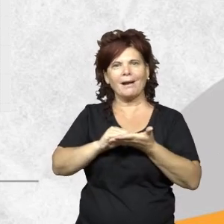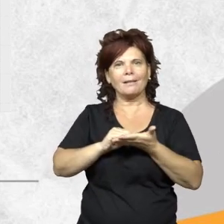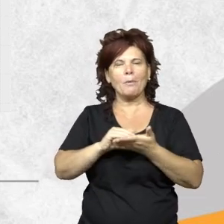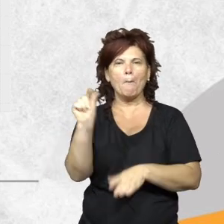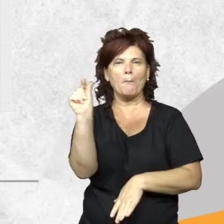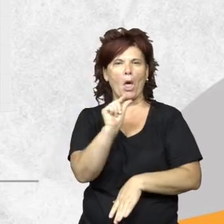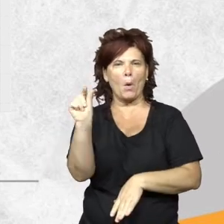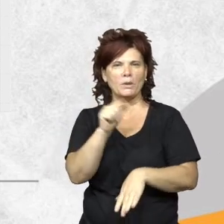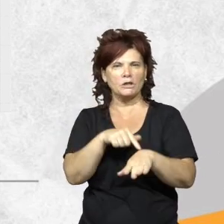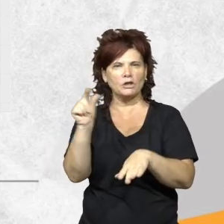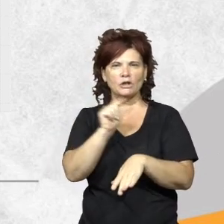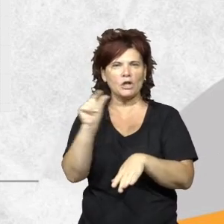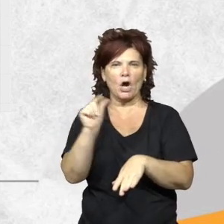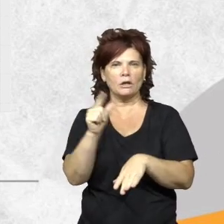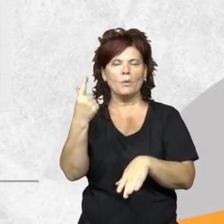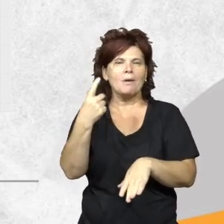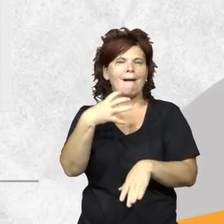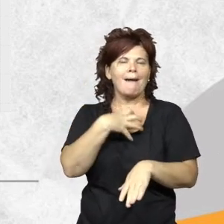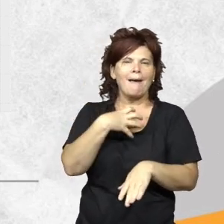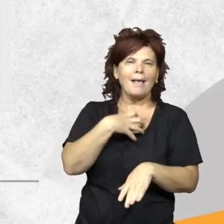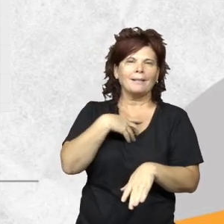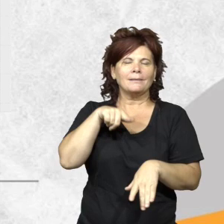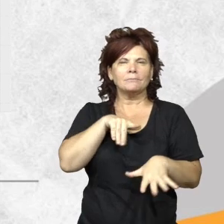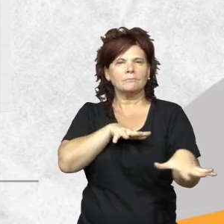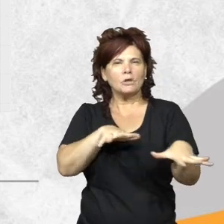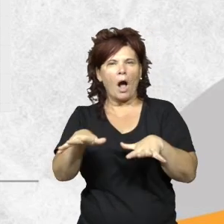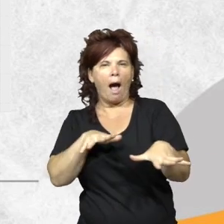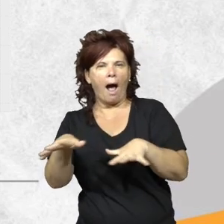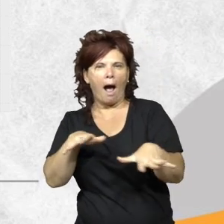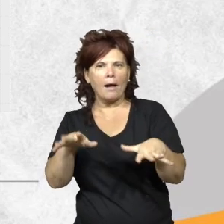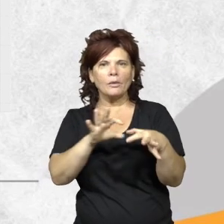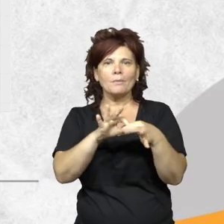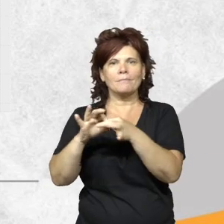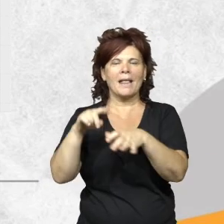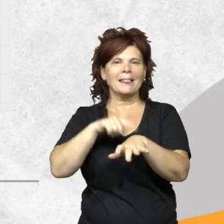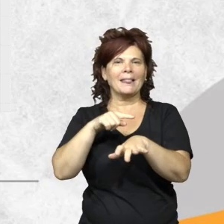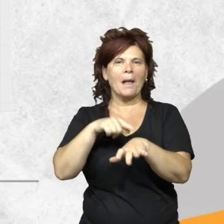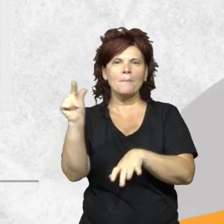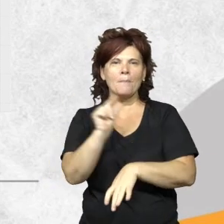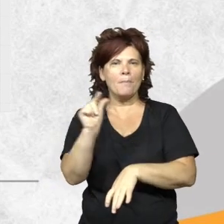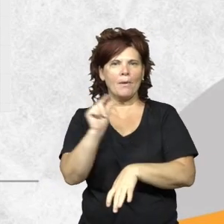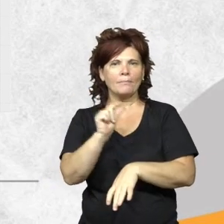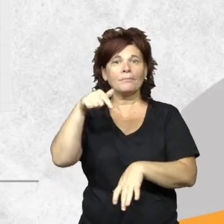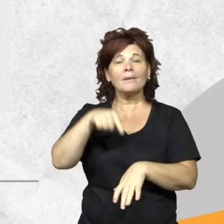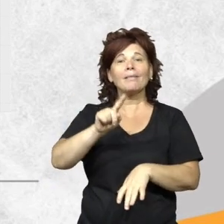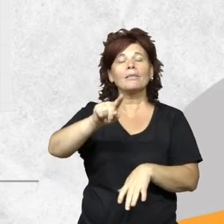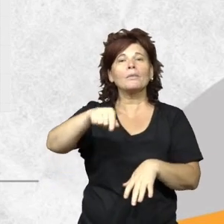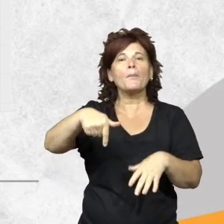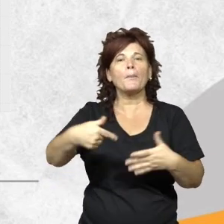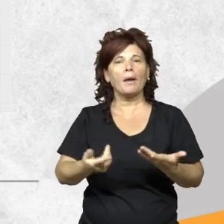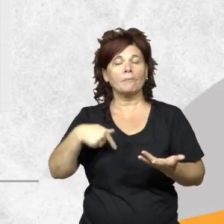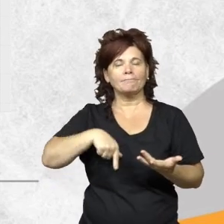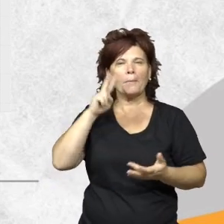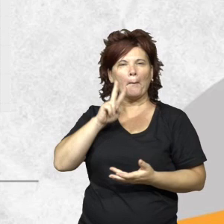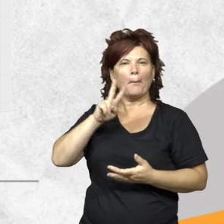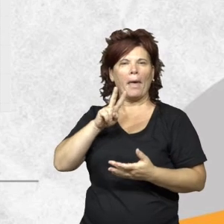provisionales. Entonces, una característica de estos actos es su provisionalidad. Esto a raíz de, como veremos